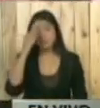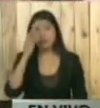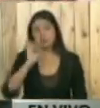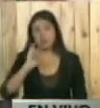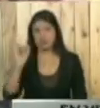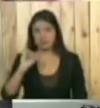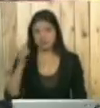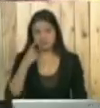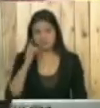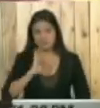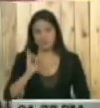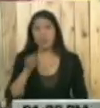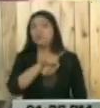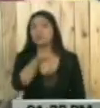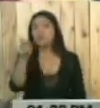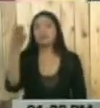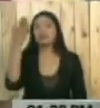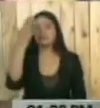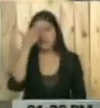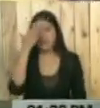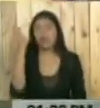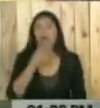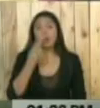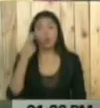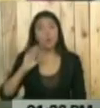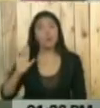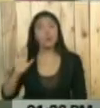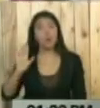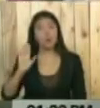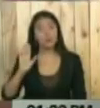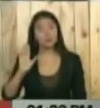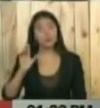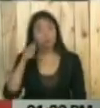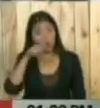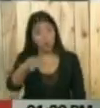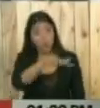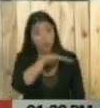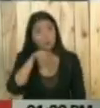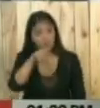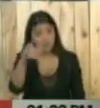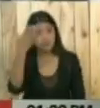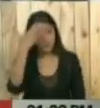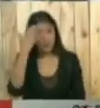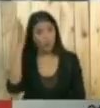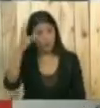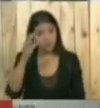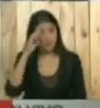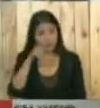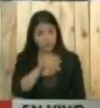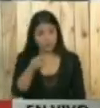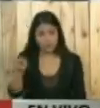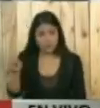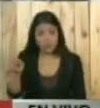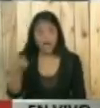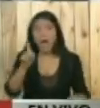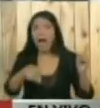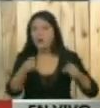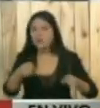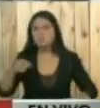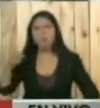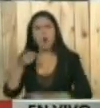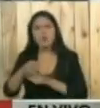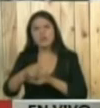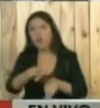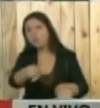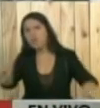favor. Ustedes saben el compromiso que van a asumir con nuestro pueblo. ¿Estamos conscientes? ¿Alguno está obligado ahí?